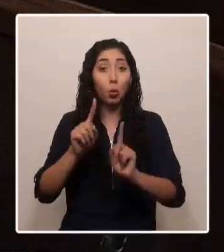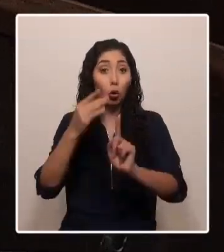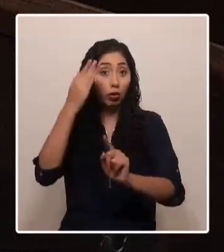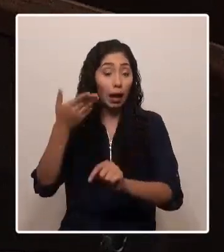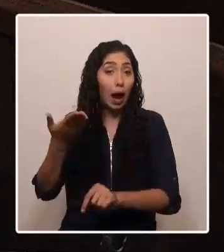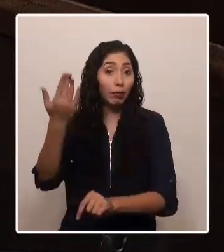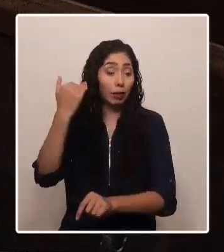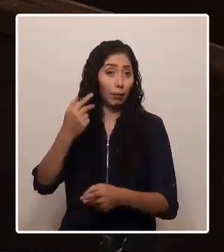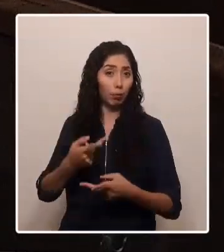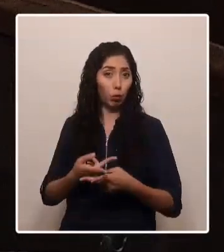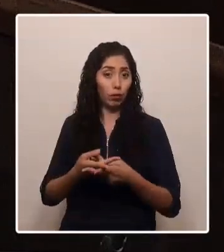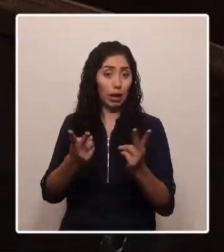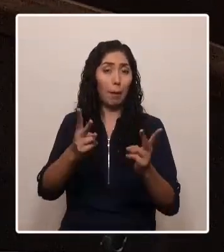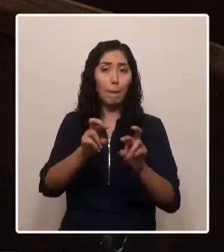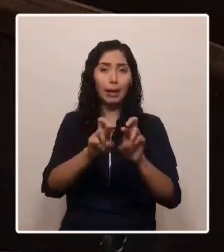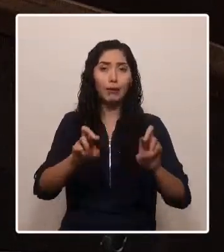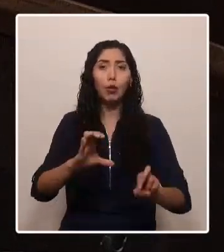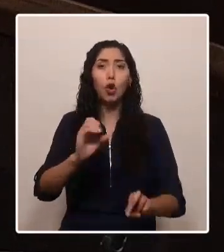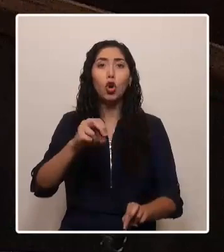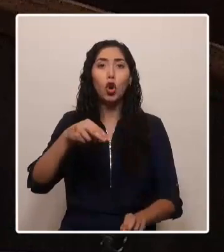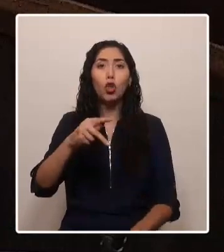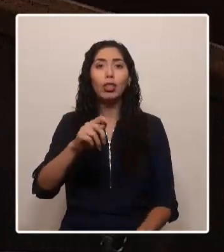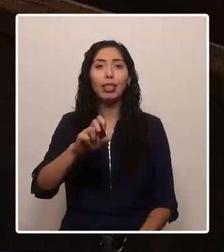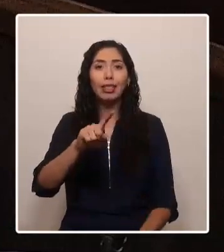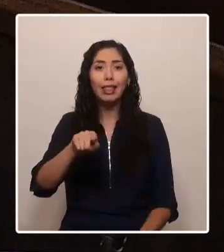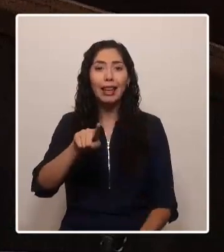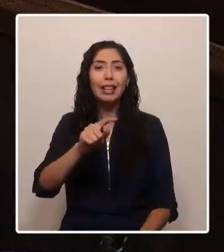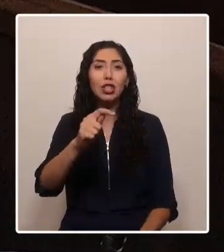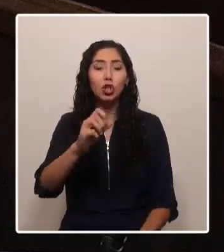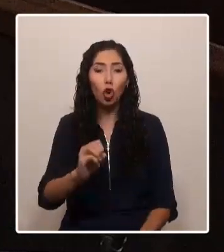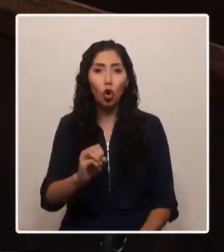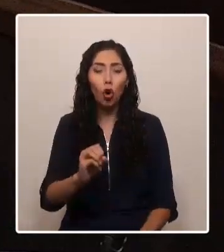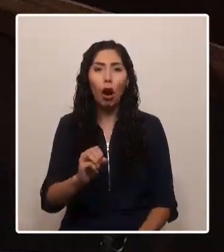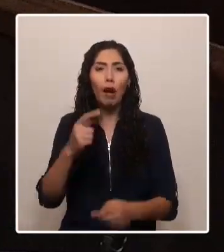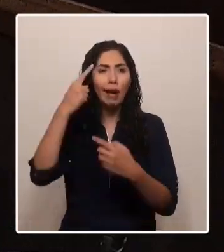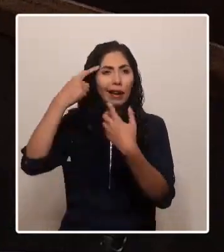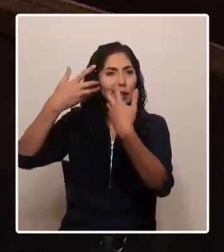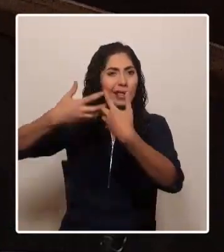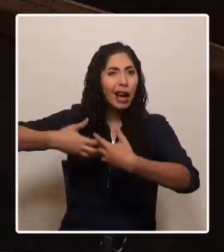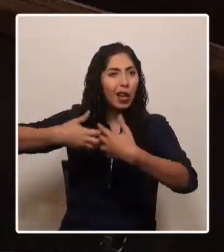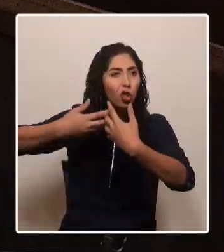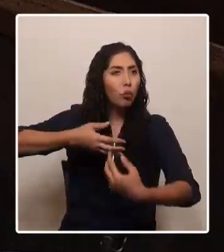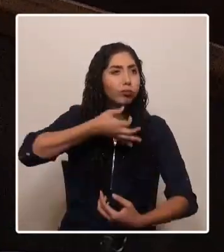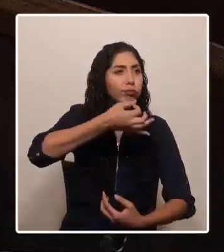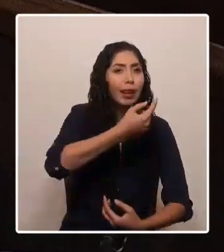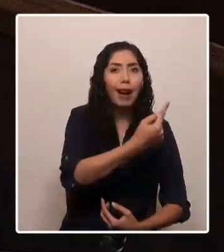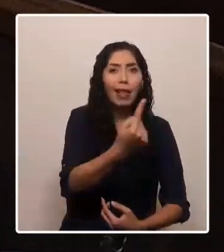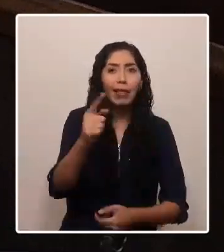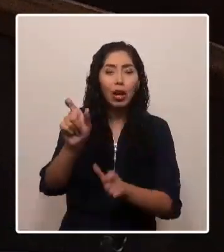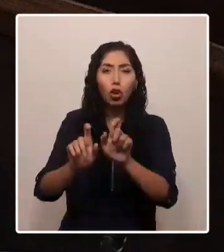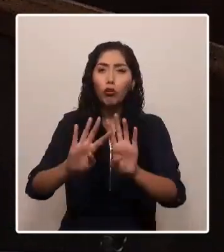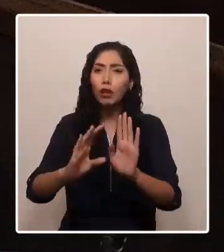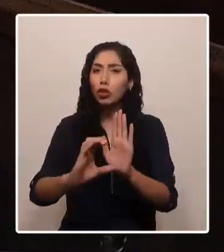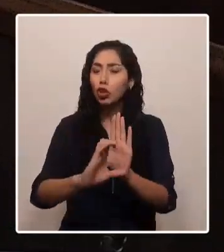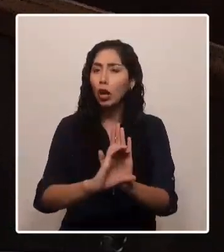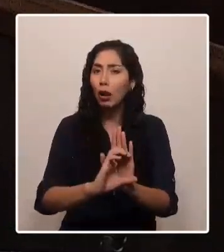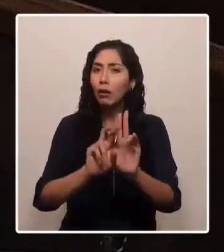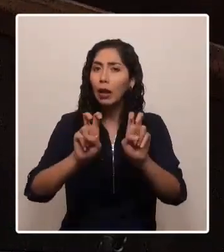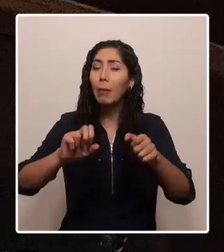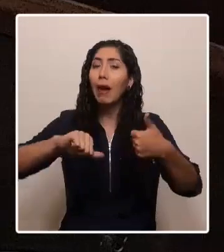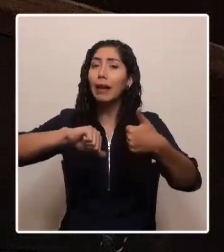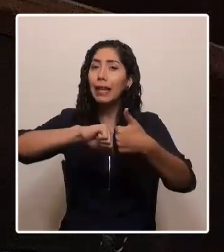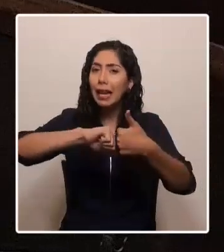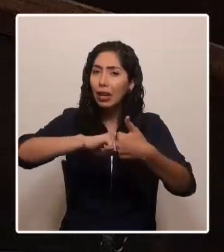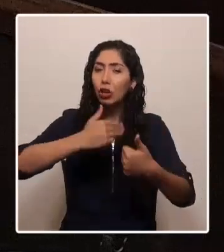Contexto un estudio que analizó el tiempo que usan las y los convencionales en sus intervenciones en el Pleno de la Convención respecto a género y discurso.